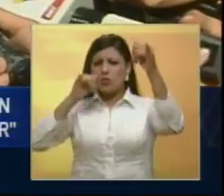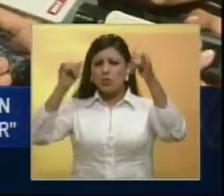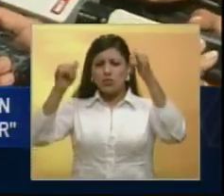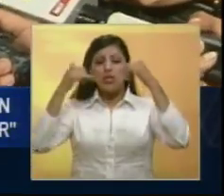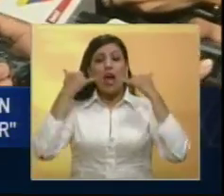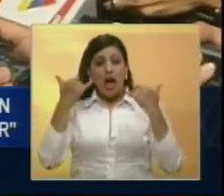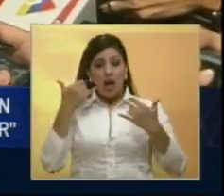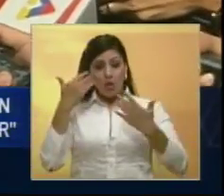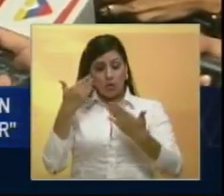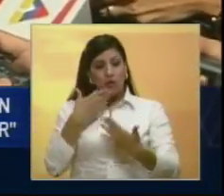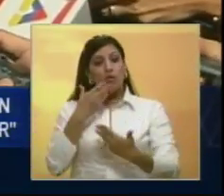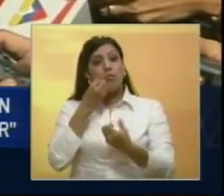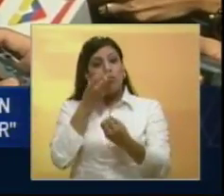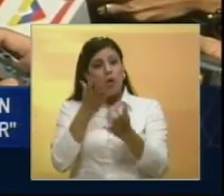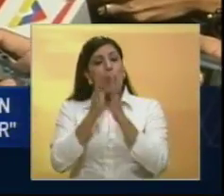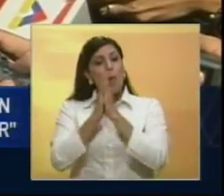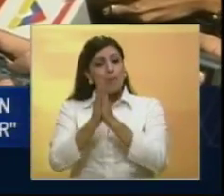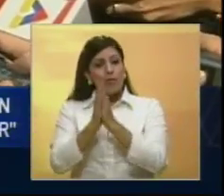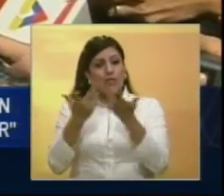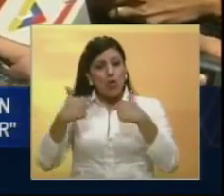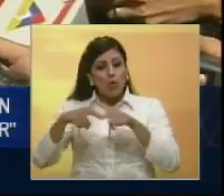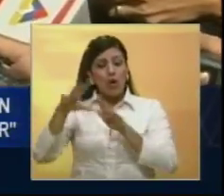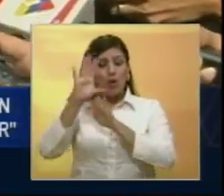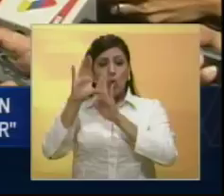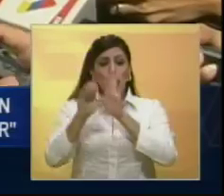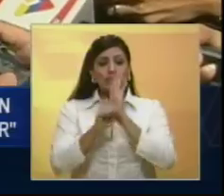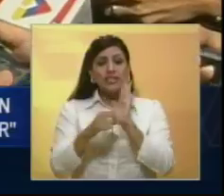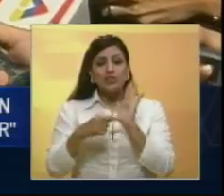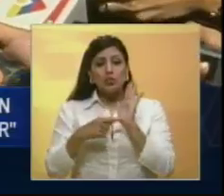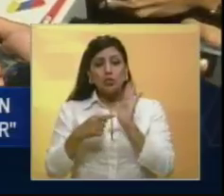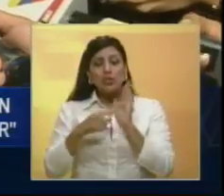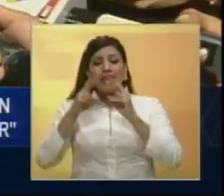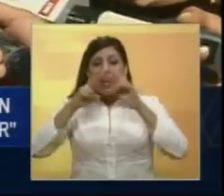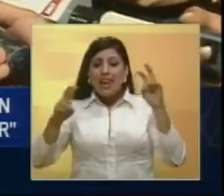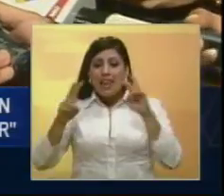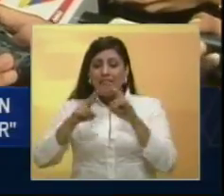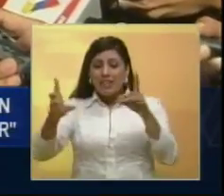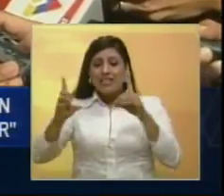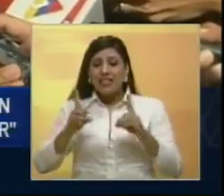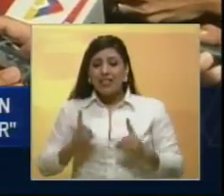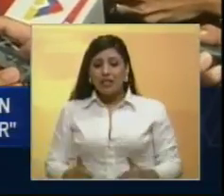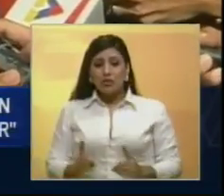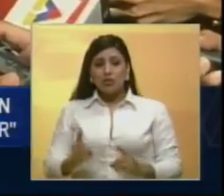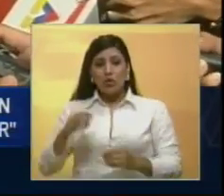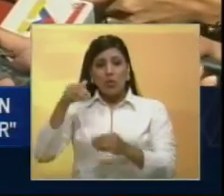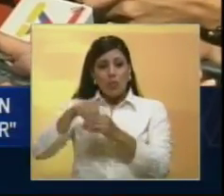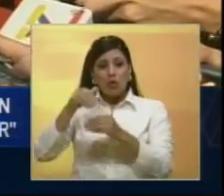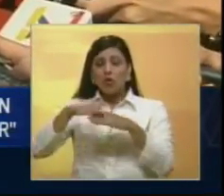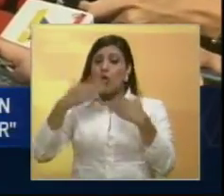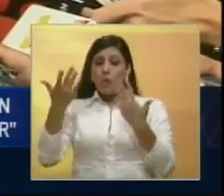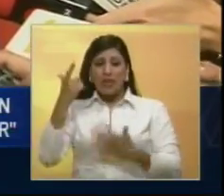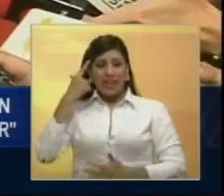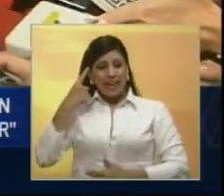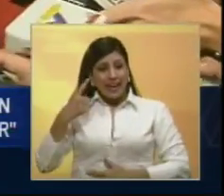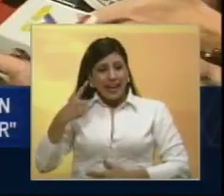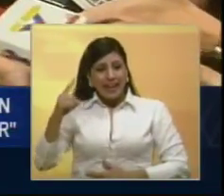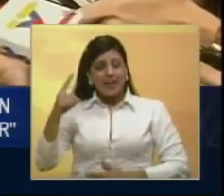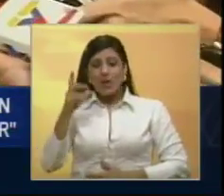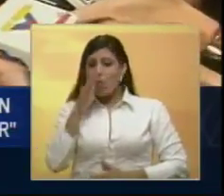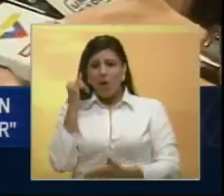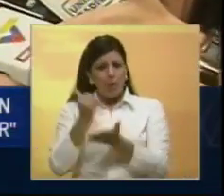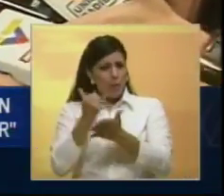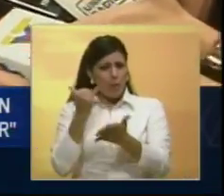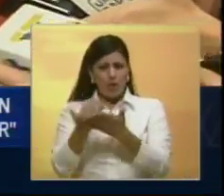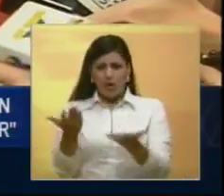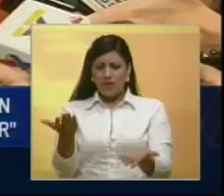Julio Igarza manifestó que van a pedir que la Sala Constitucional revise la decisión de la Sala Electoral, pues a su juicio no hay